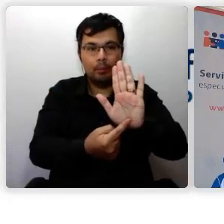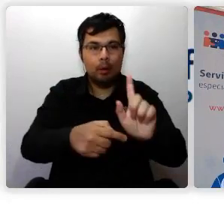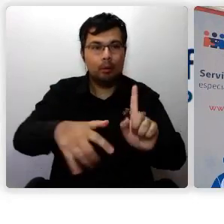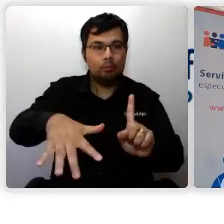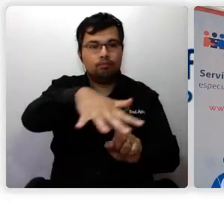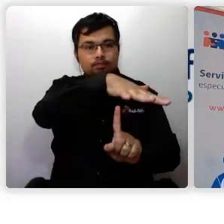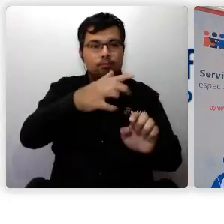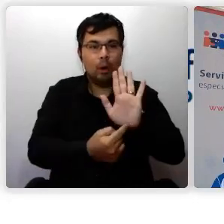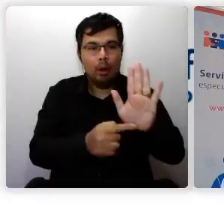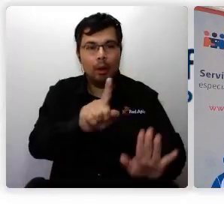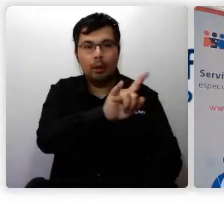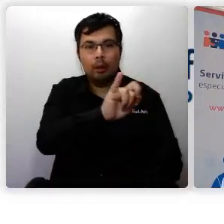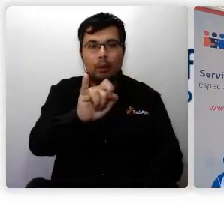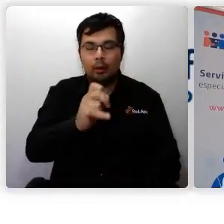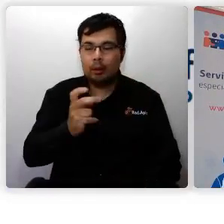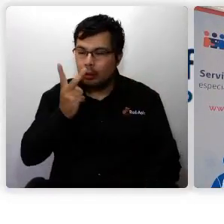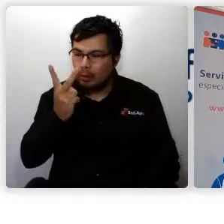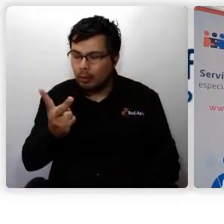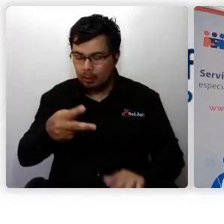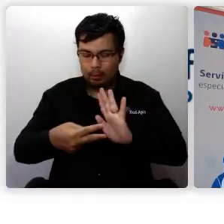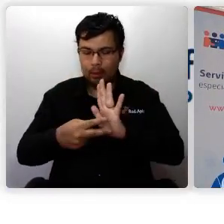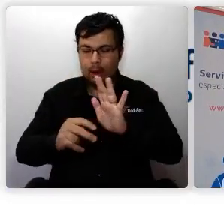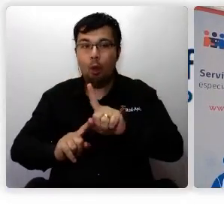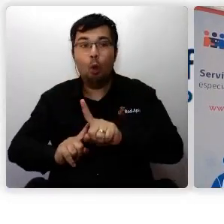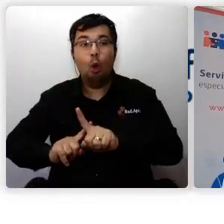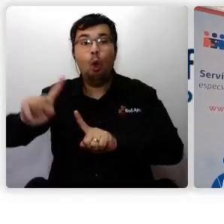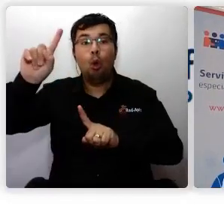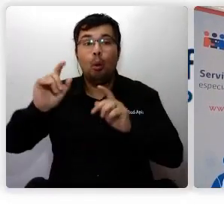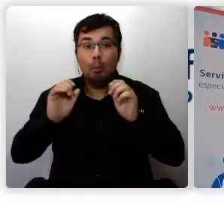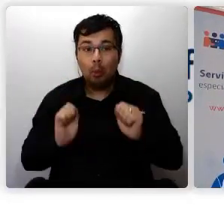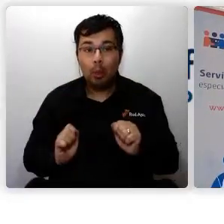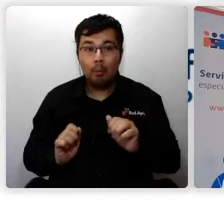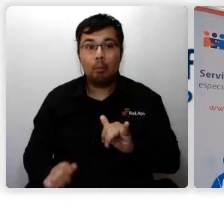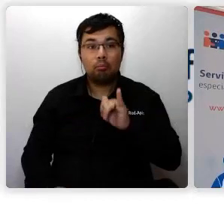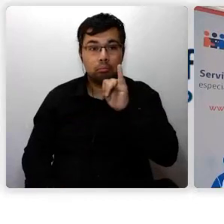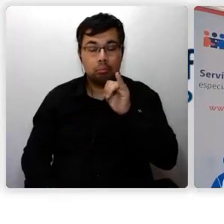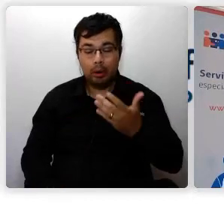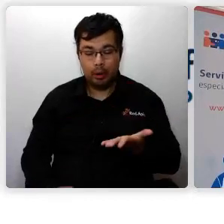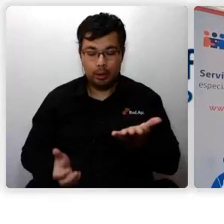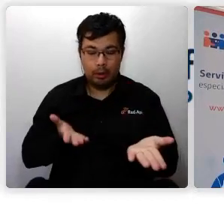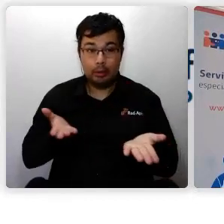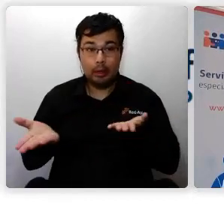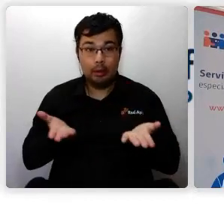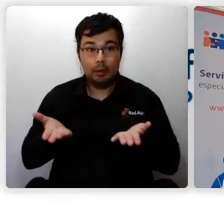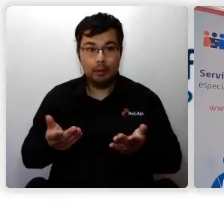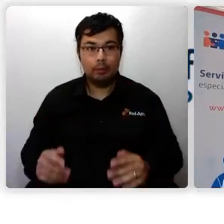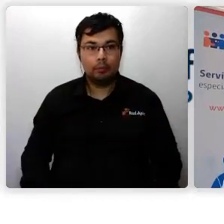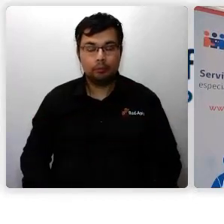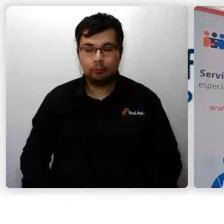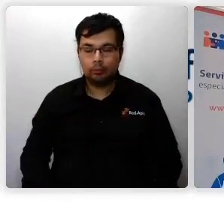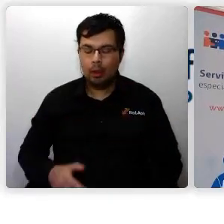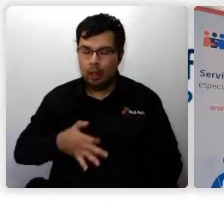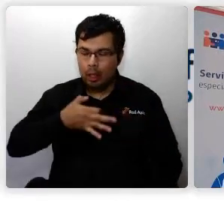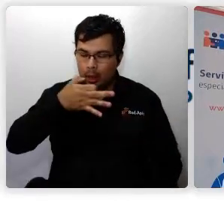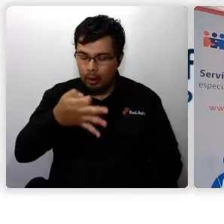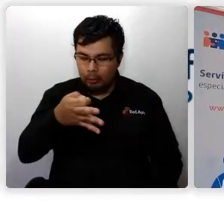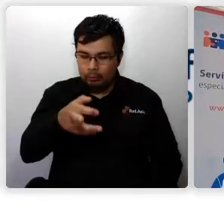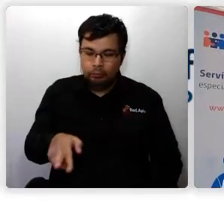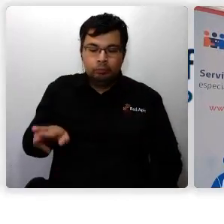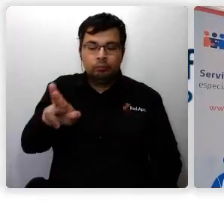Si vemos que en realidad el problema es otro, podemos este servicio de recepción y queja replantearlo de mutuo acuerdo